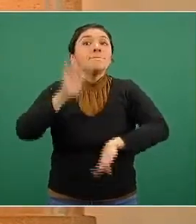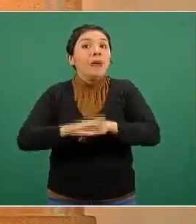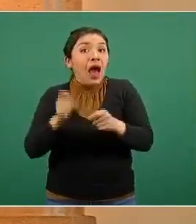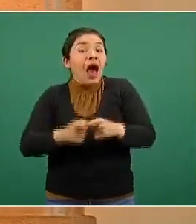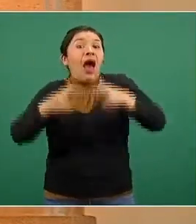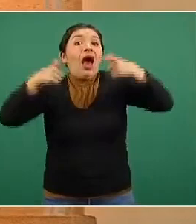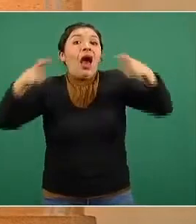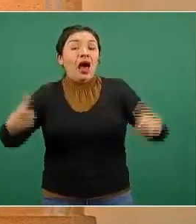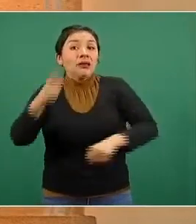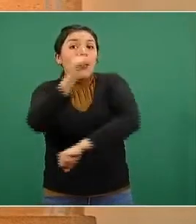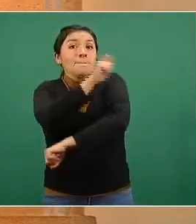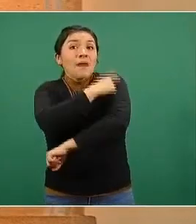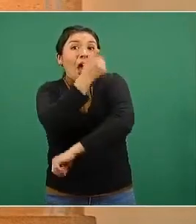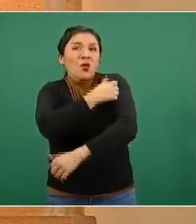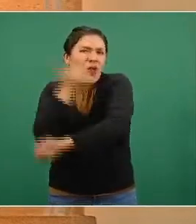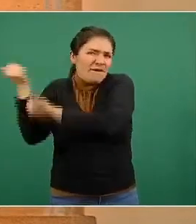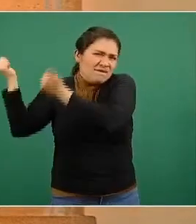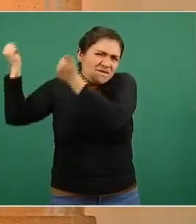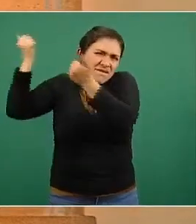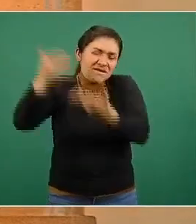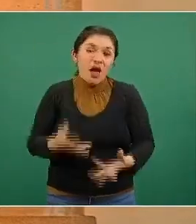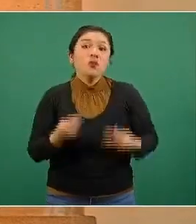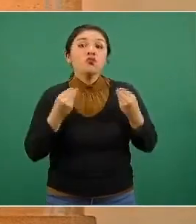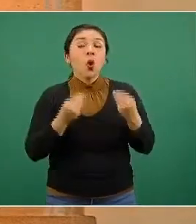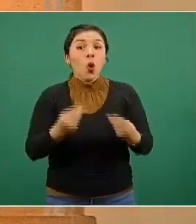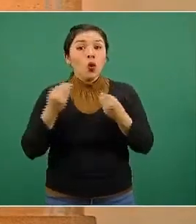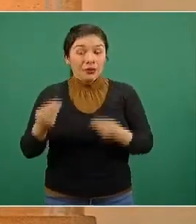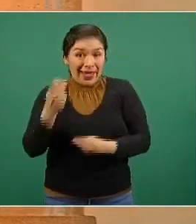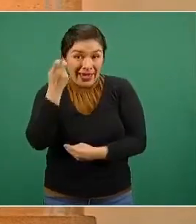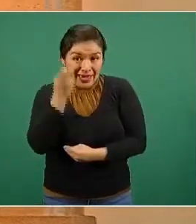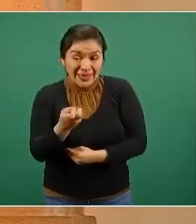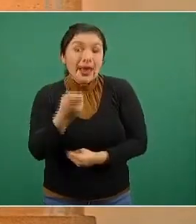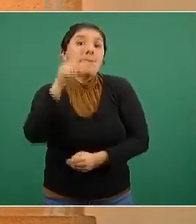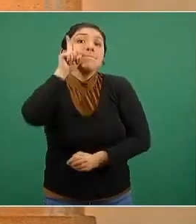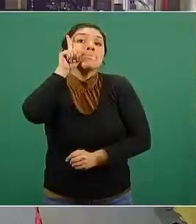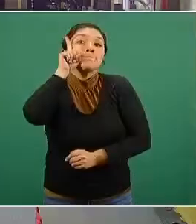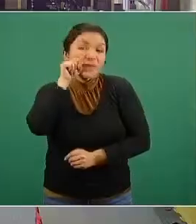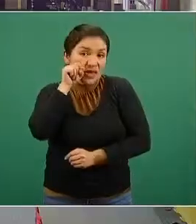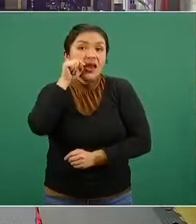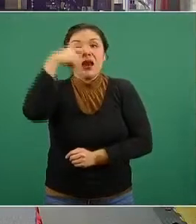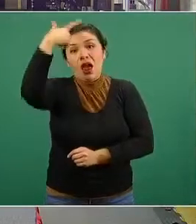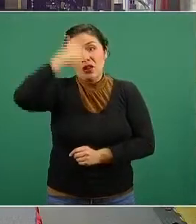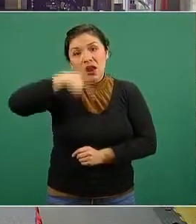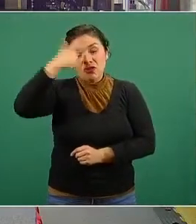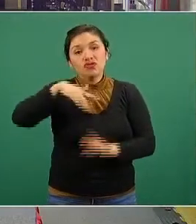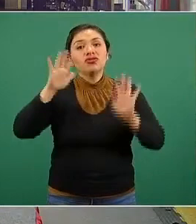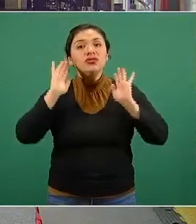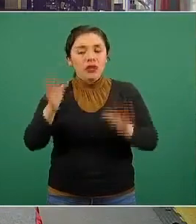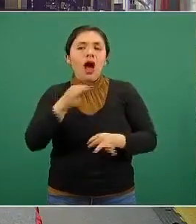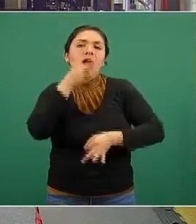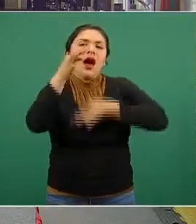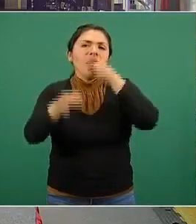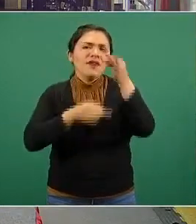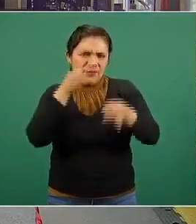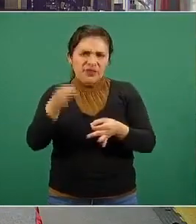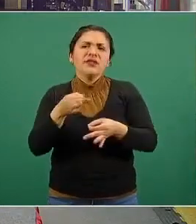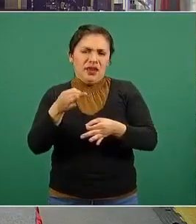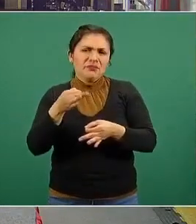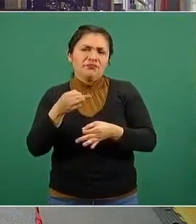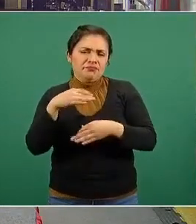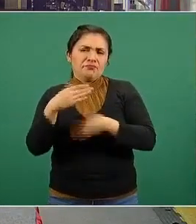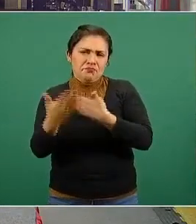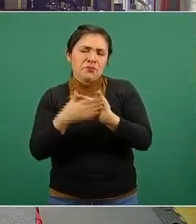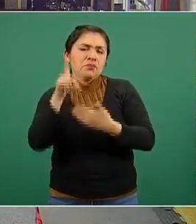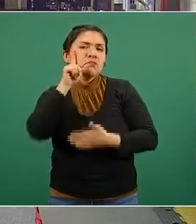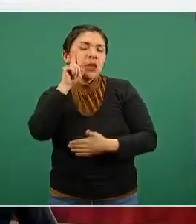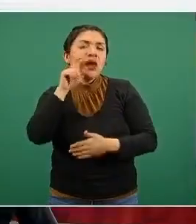mayor de dosis de vacunación, lo cual el día de mañana en la noche se estará informando directamente cuál